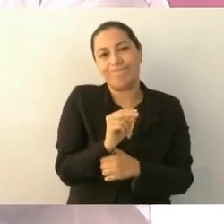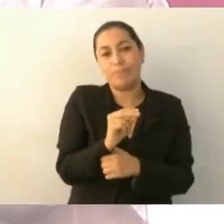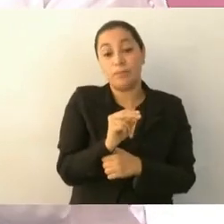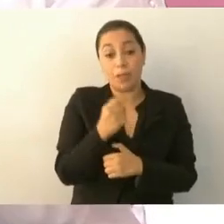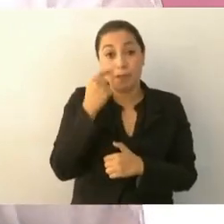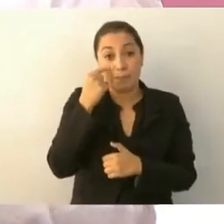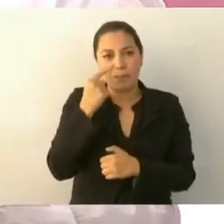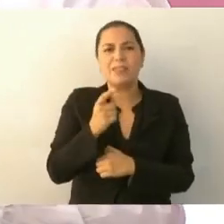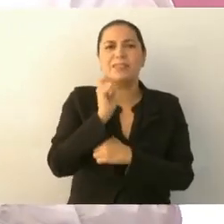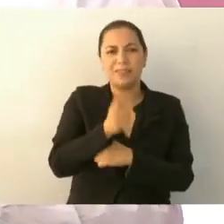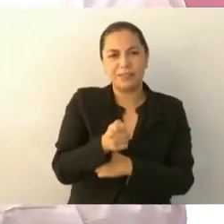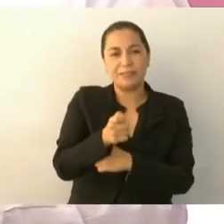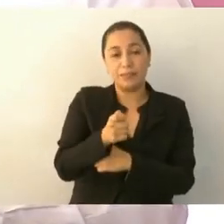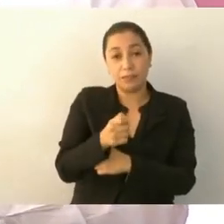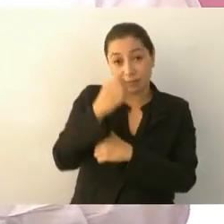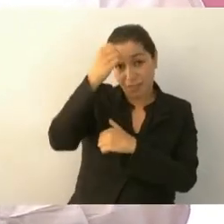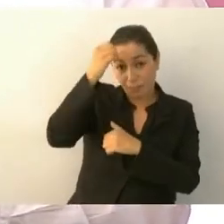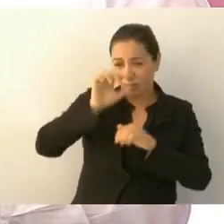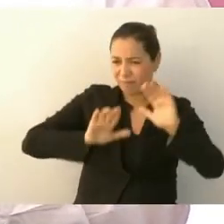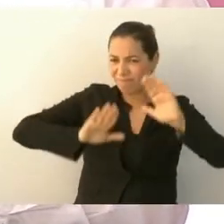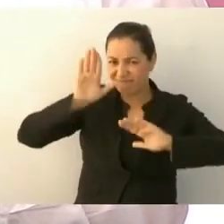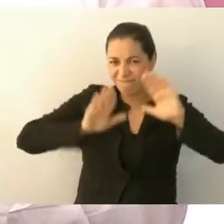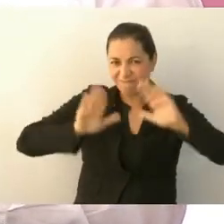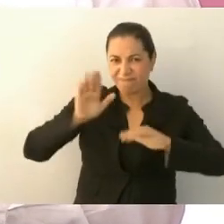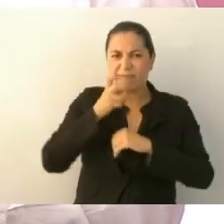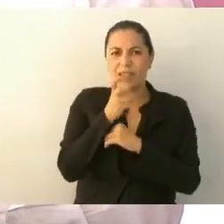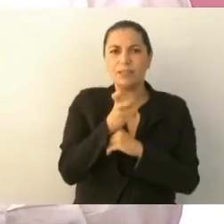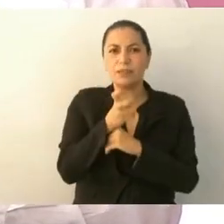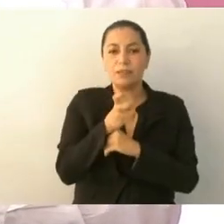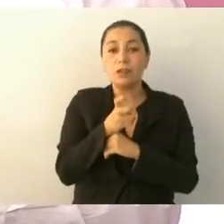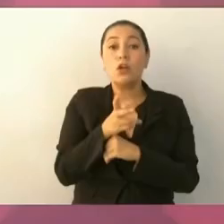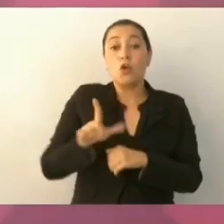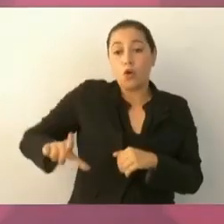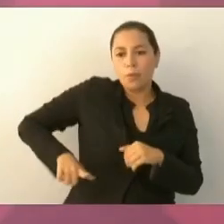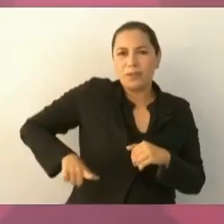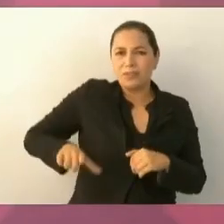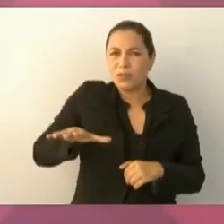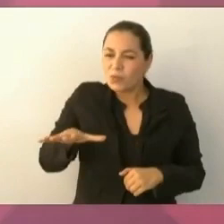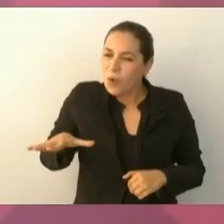definición aristotélica, es el gobierno del pueblo.